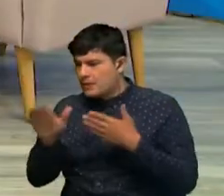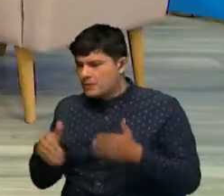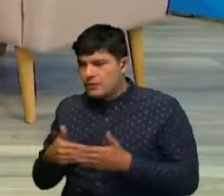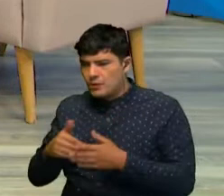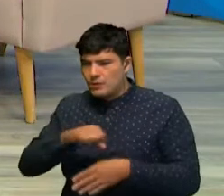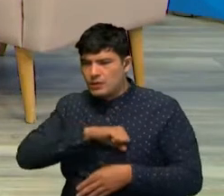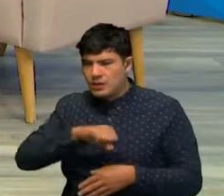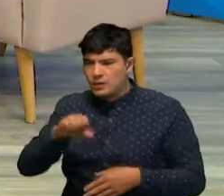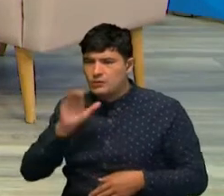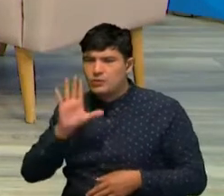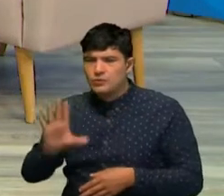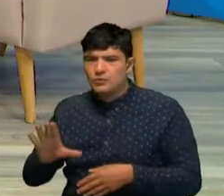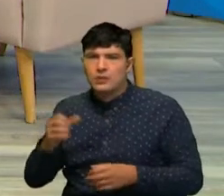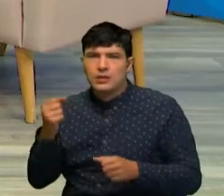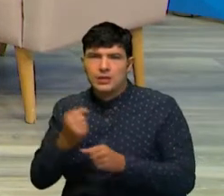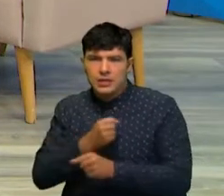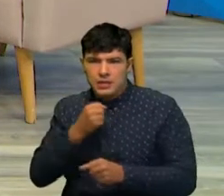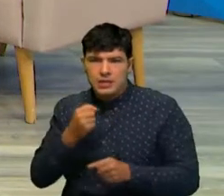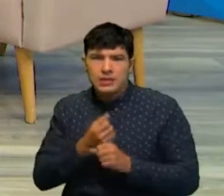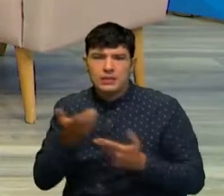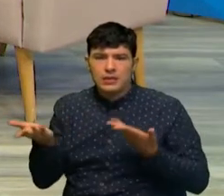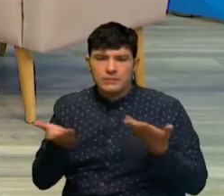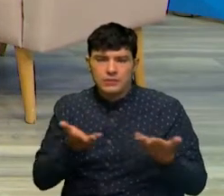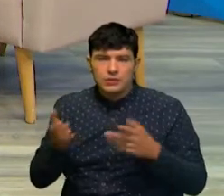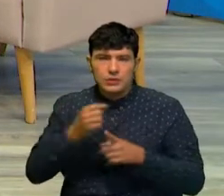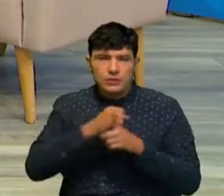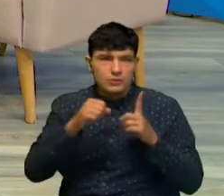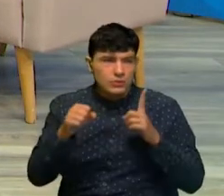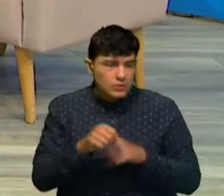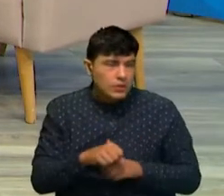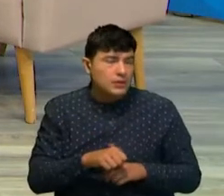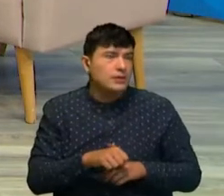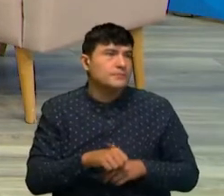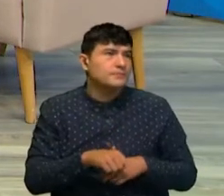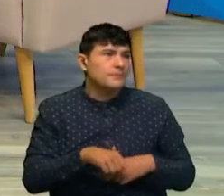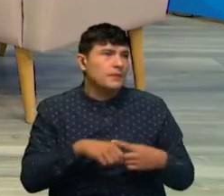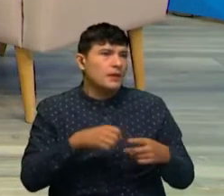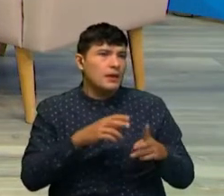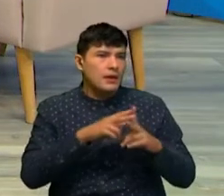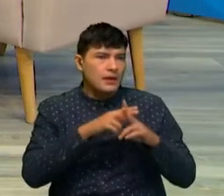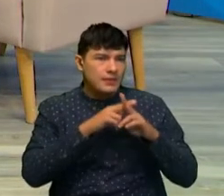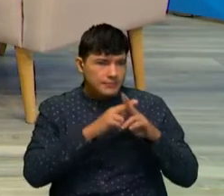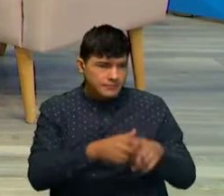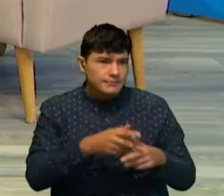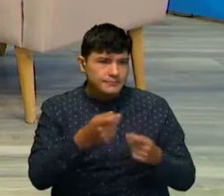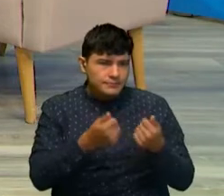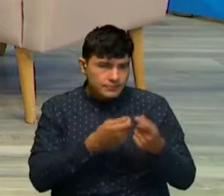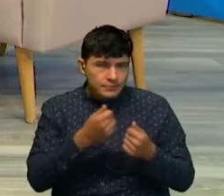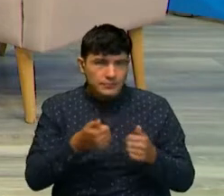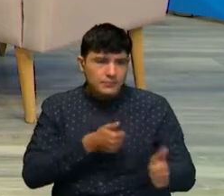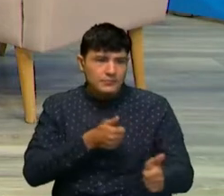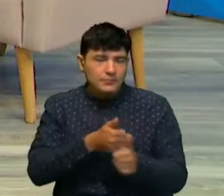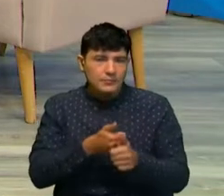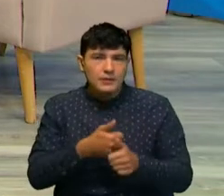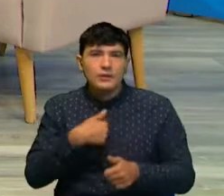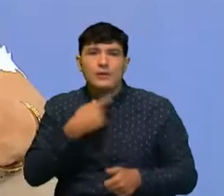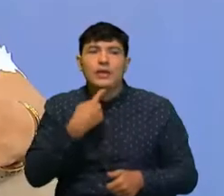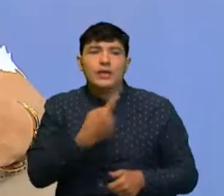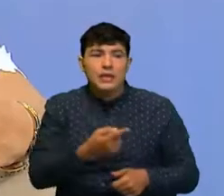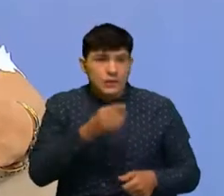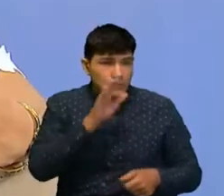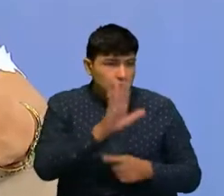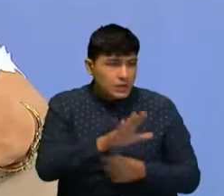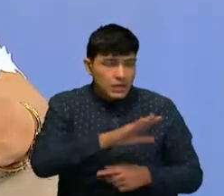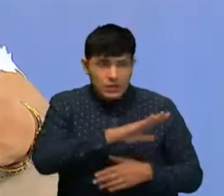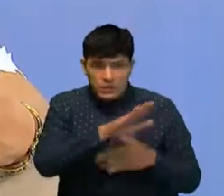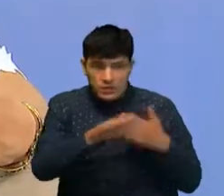tiene laborales, como prestaciones sociales, prestaciones económicas, prestaciones asistenciales. Así que yo le digo a la televidente que usted tiene